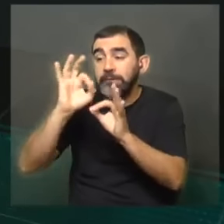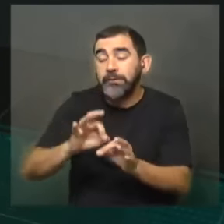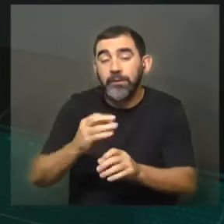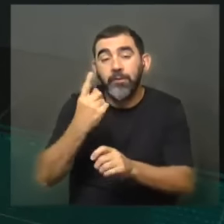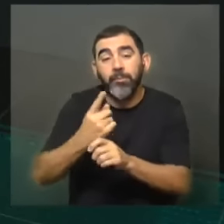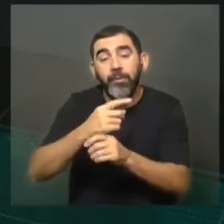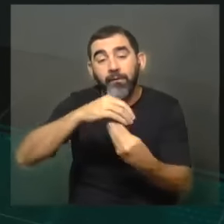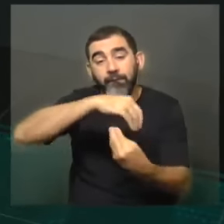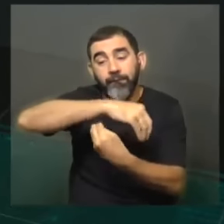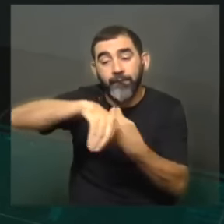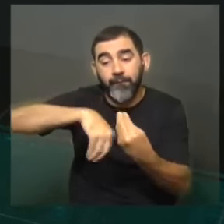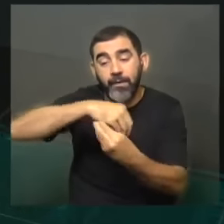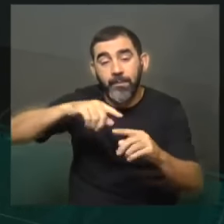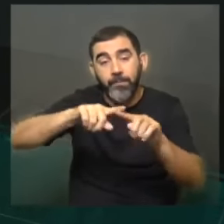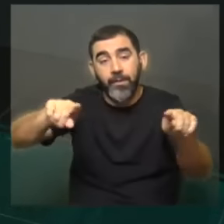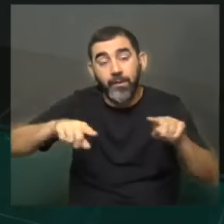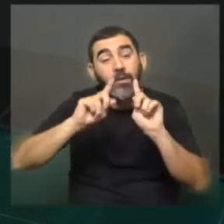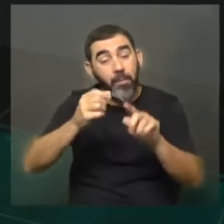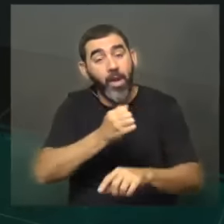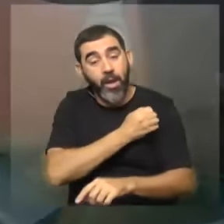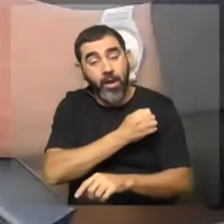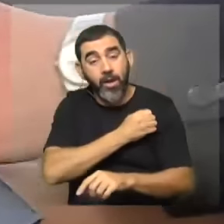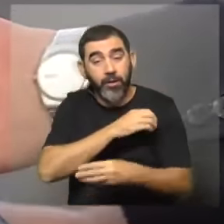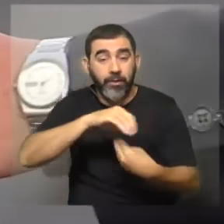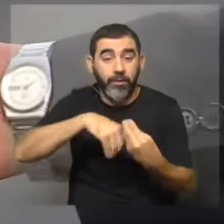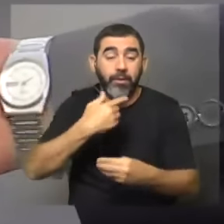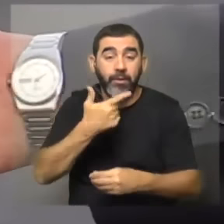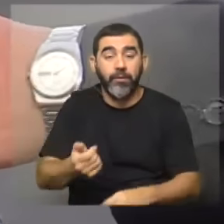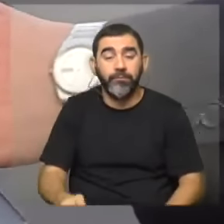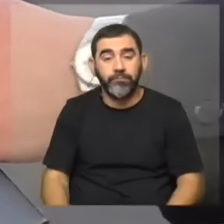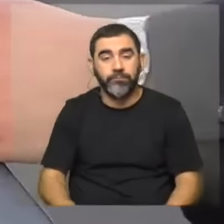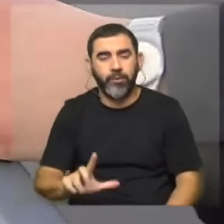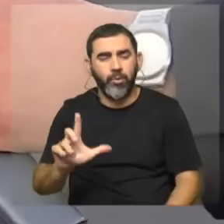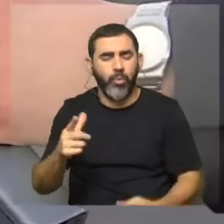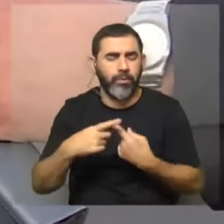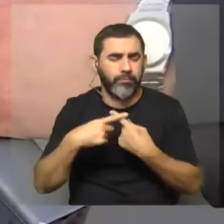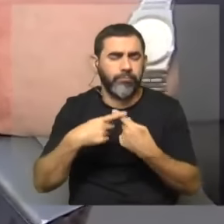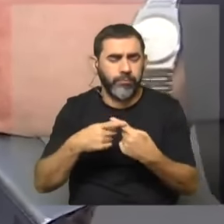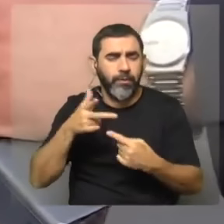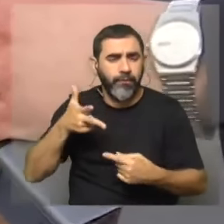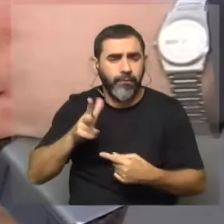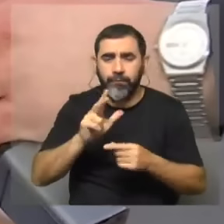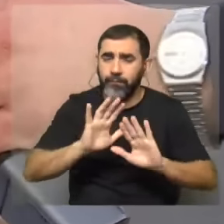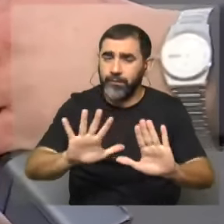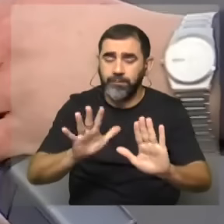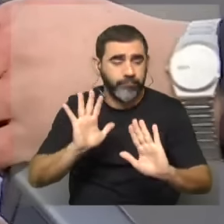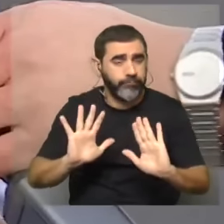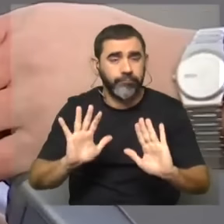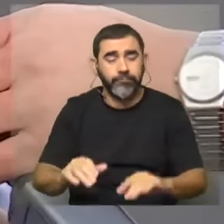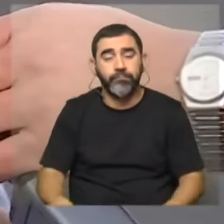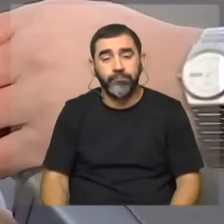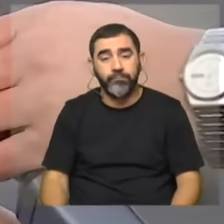familias pobladoras en las que estaba la de José artí no hay polémica las fechas son las fechas